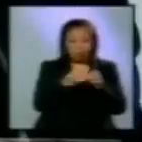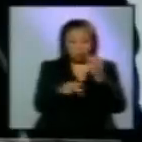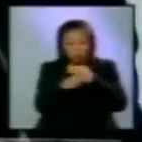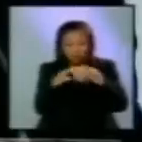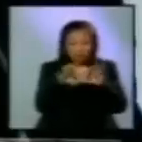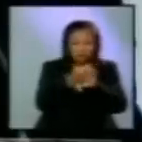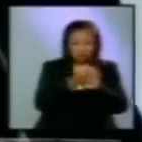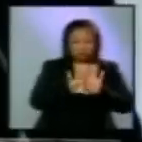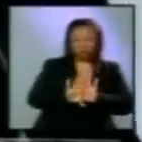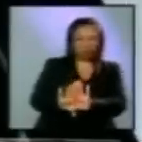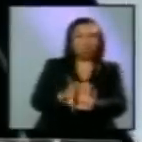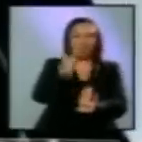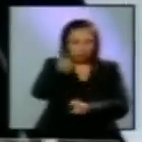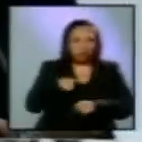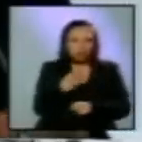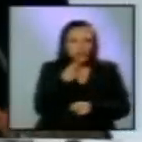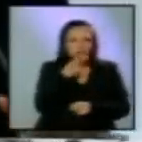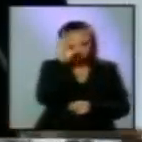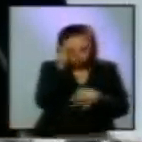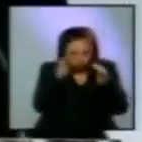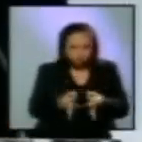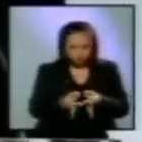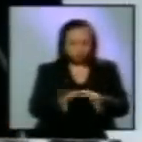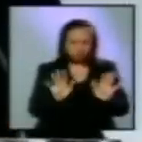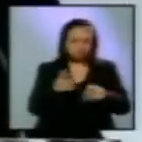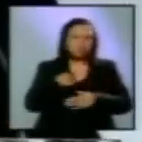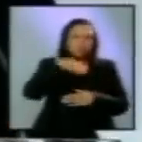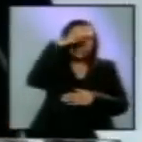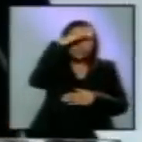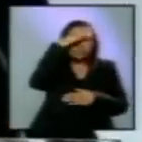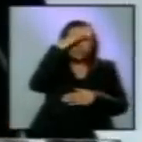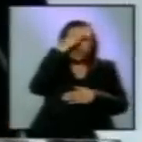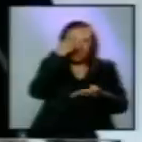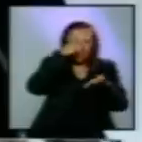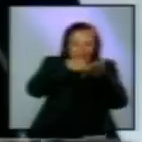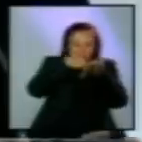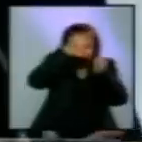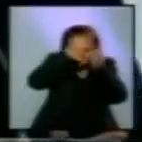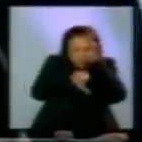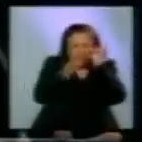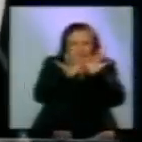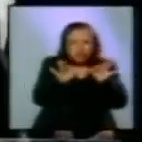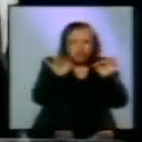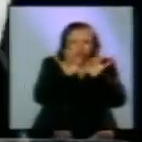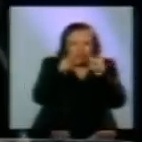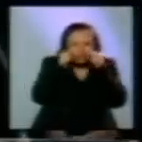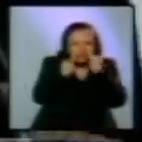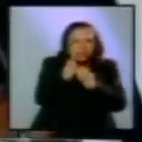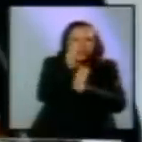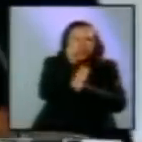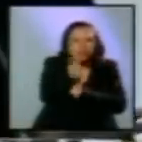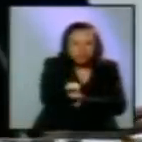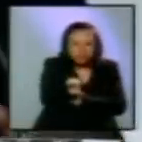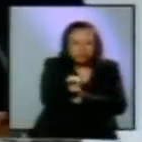realmente se utilice. Yo creo que en el fondo lo que tenemos que tomar en consideración es